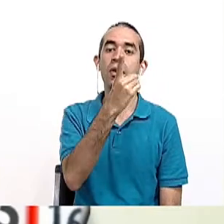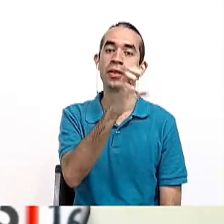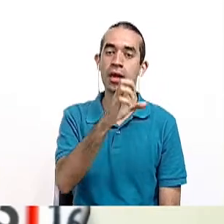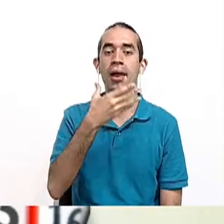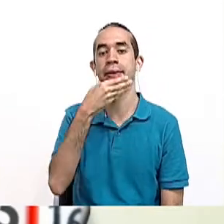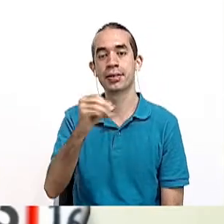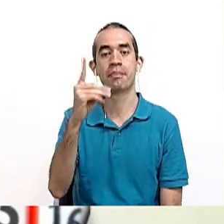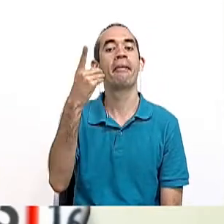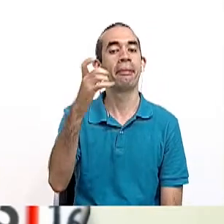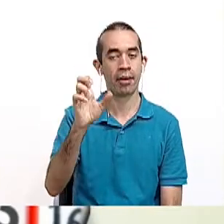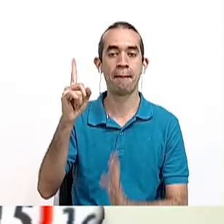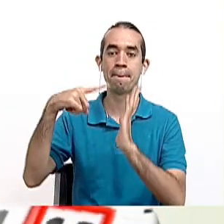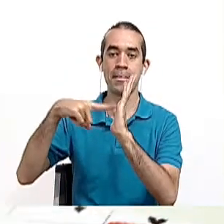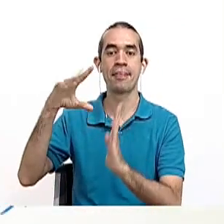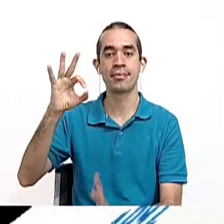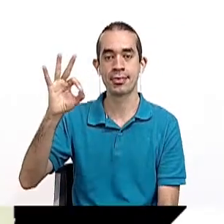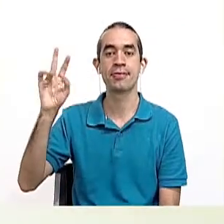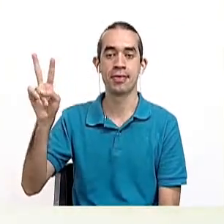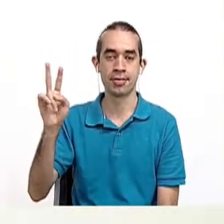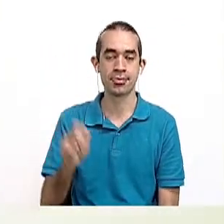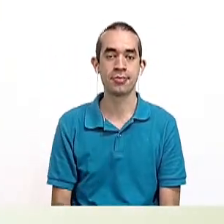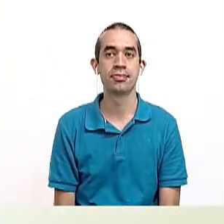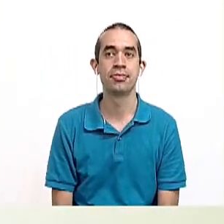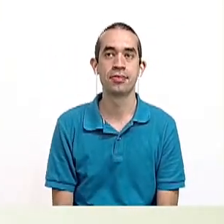de 1992.